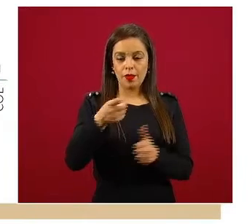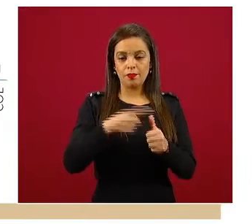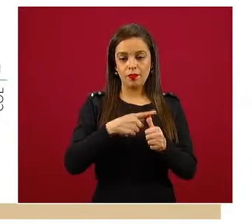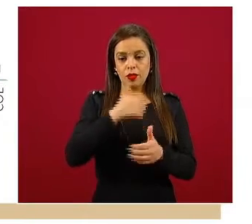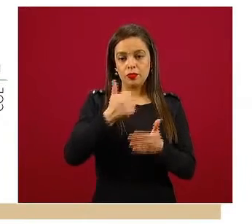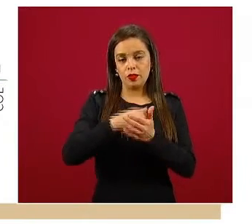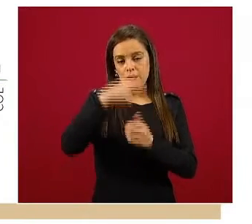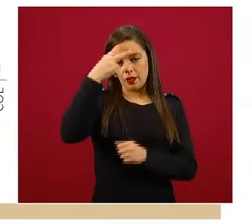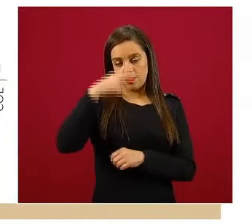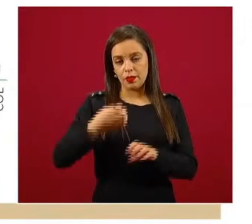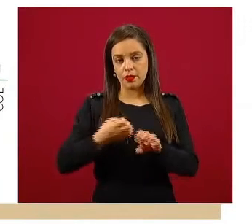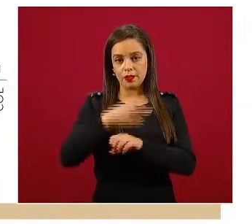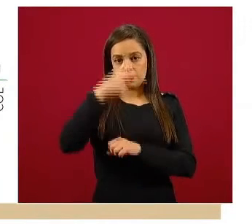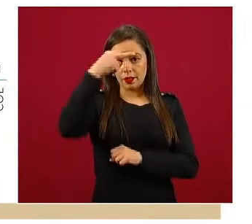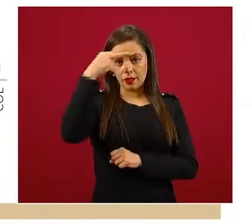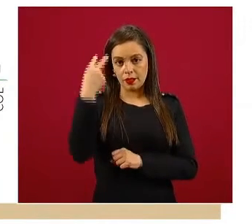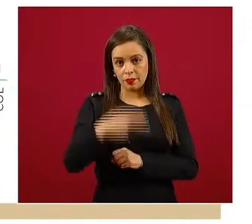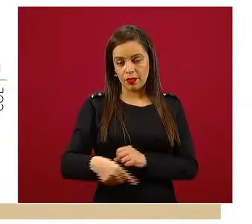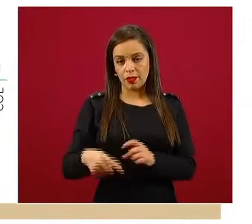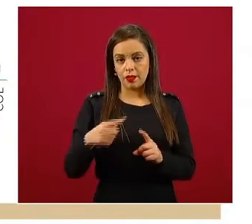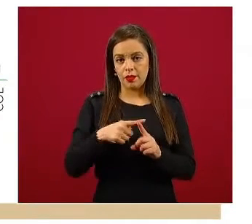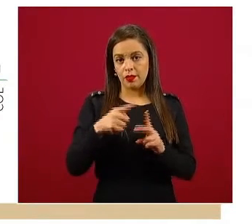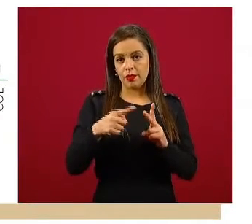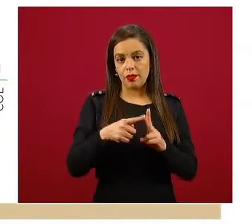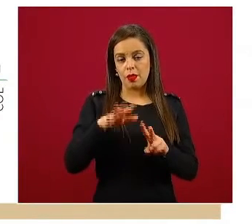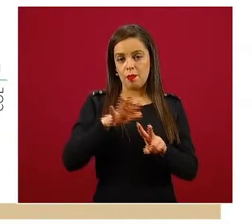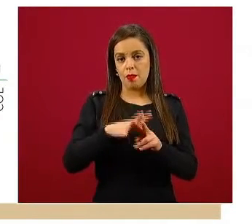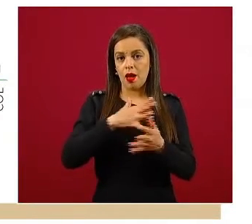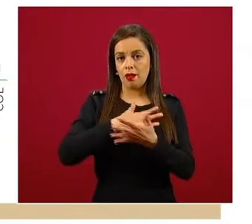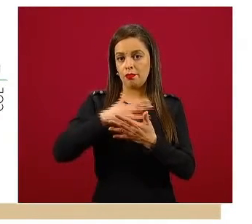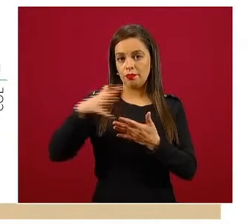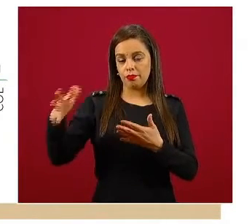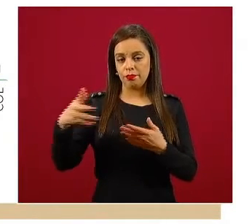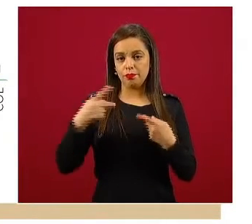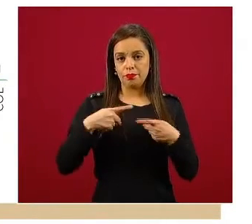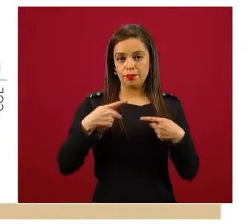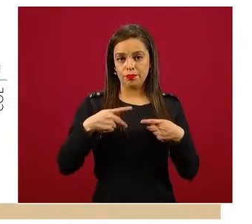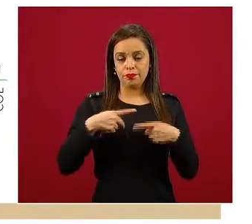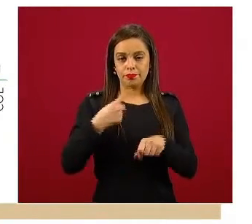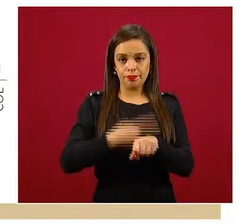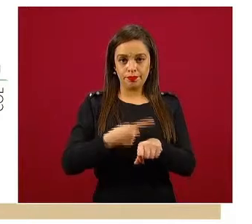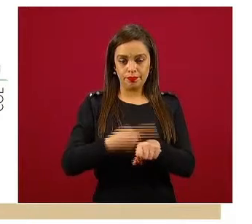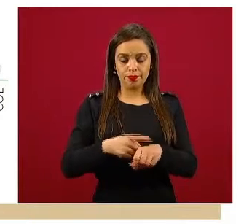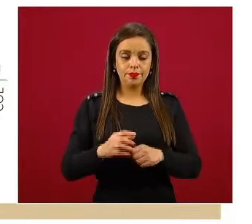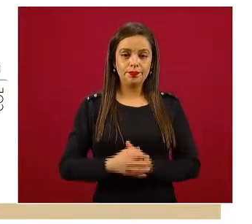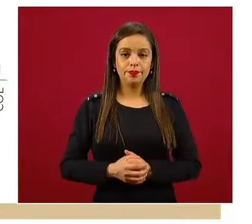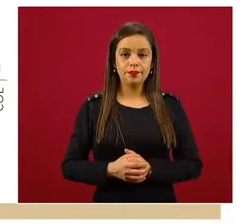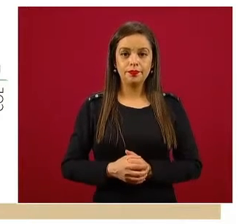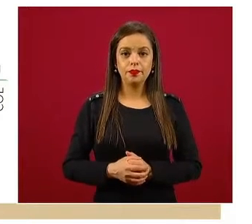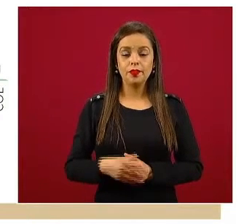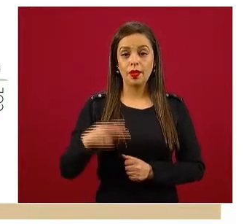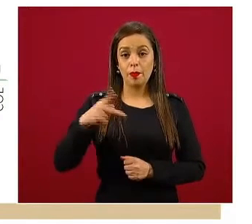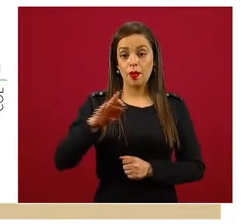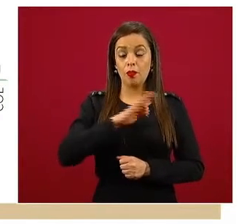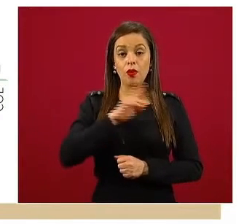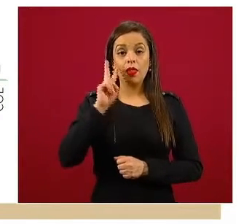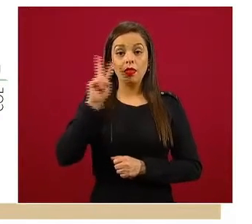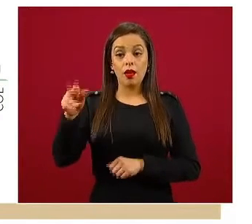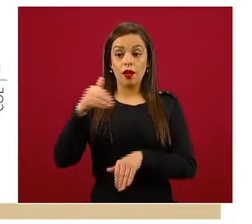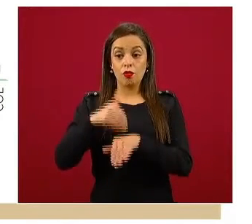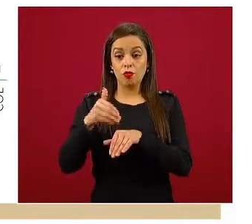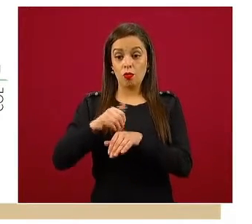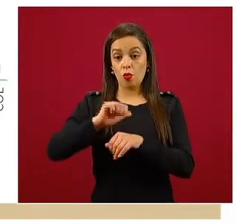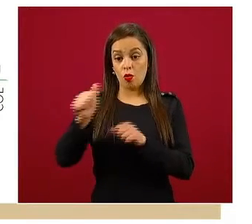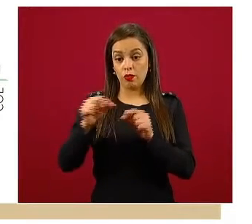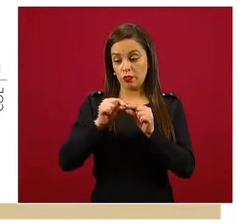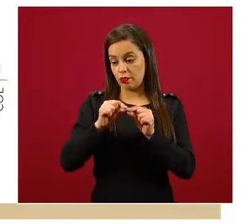de México como los que concentraban la mayor carga de esta afectación, pero pueden ustedes encontrar los números enteros para cada